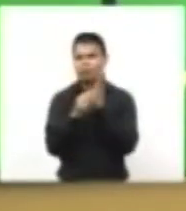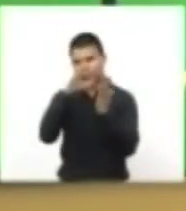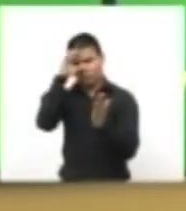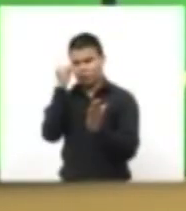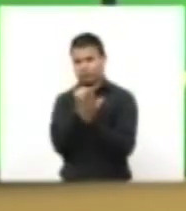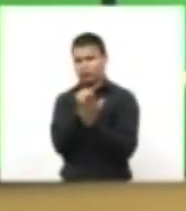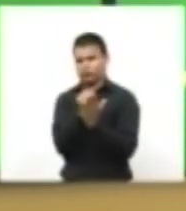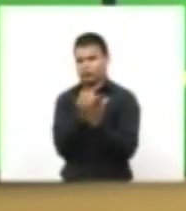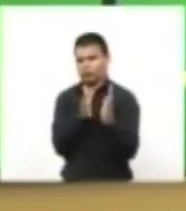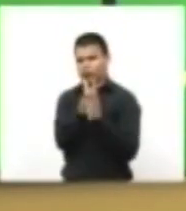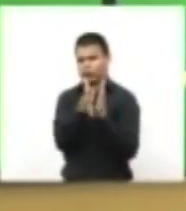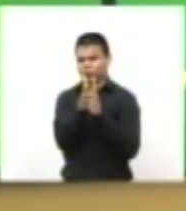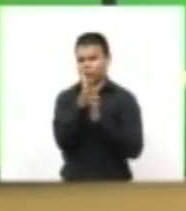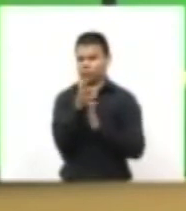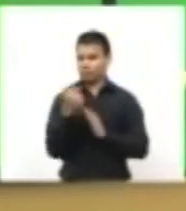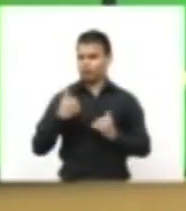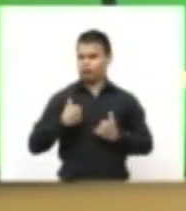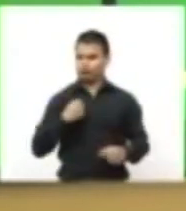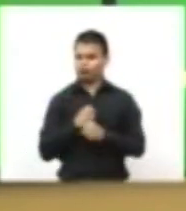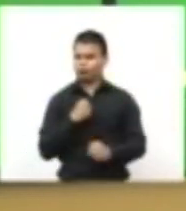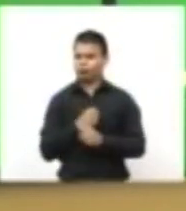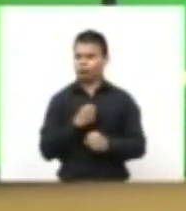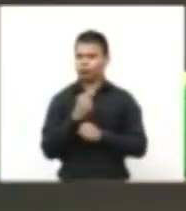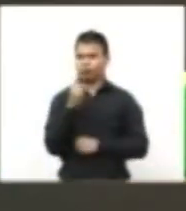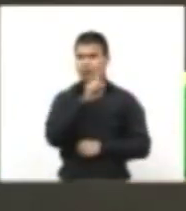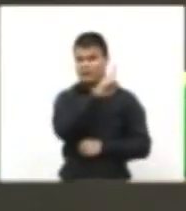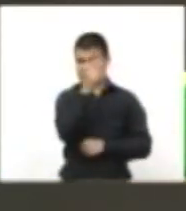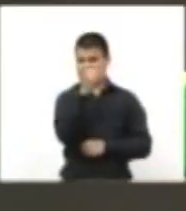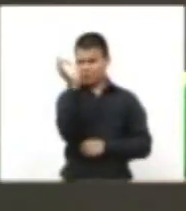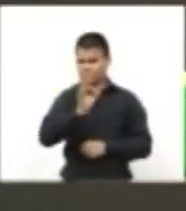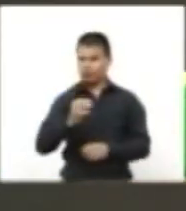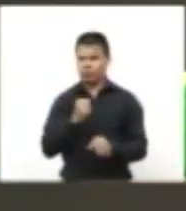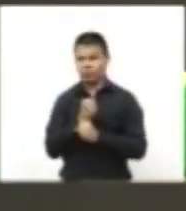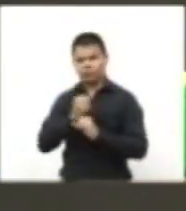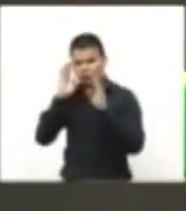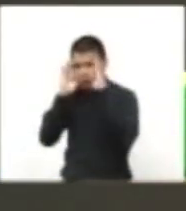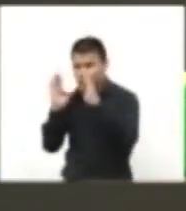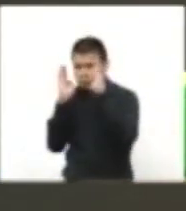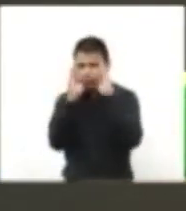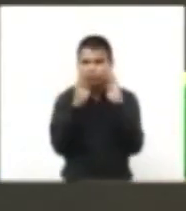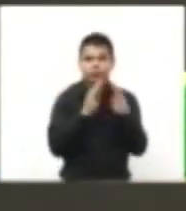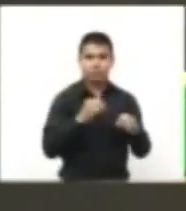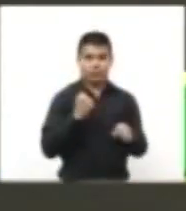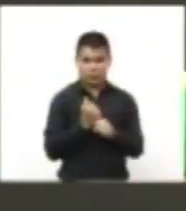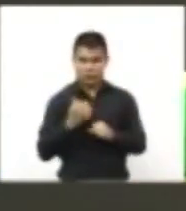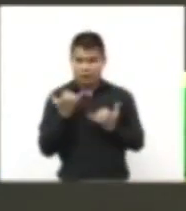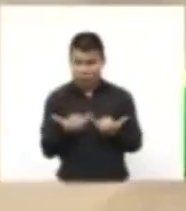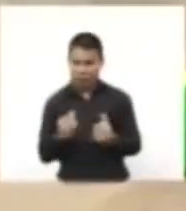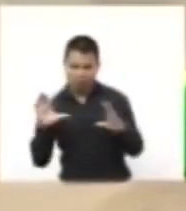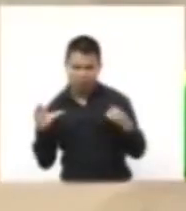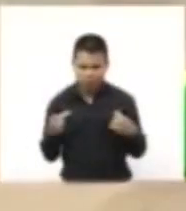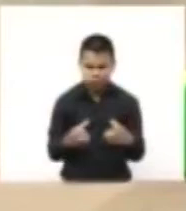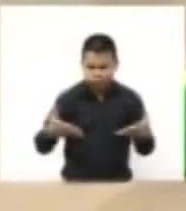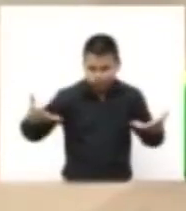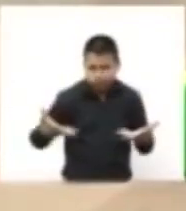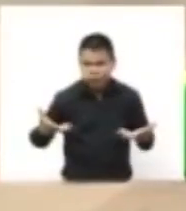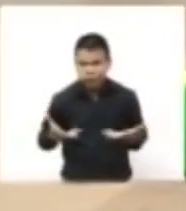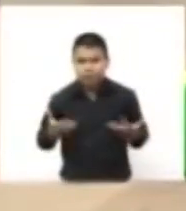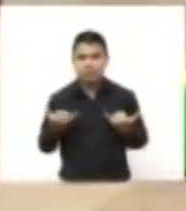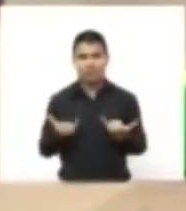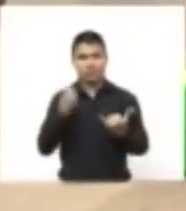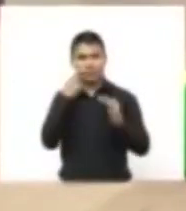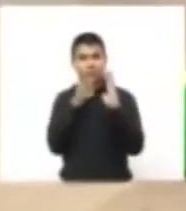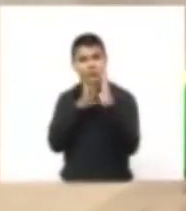haciendo y trataremos de cumplirla al 100% con los objetivos trazados. Hoy contamos con un equipo para las transmisiones en vivo y en directo